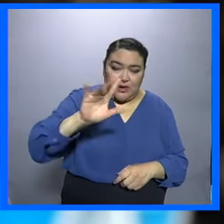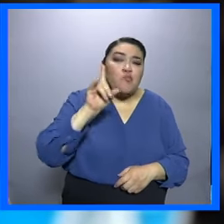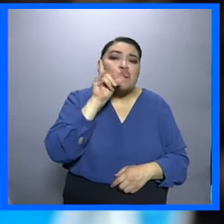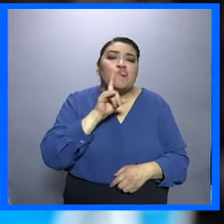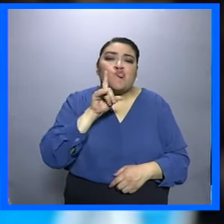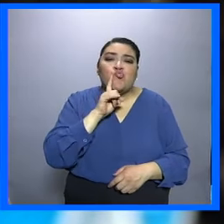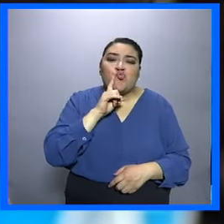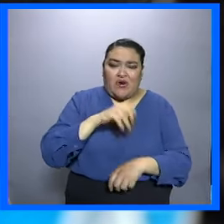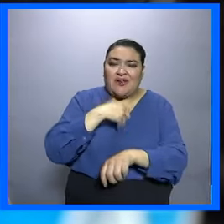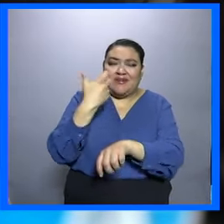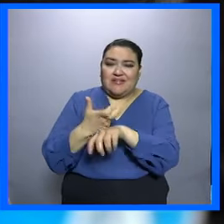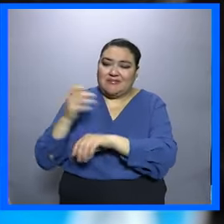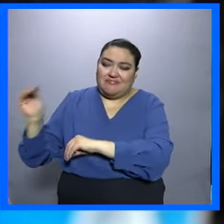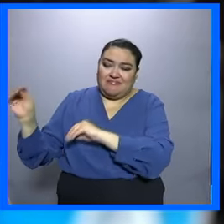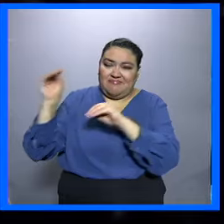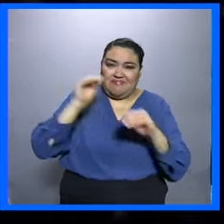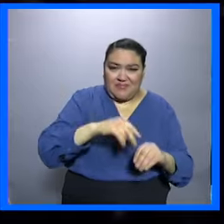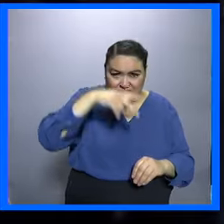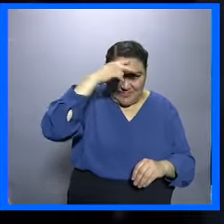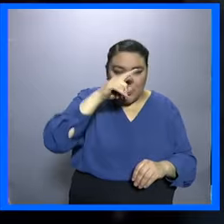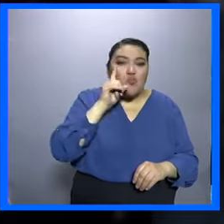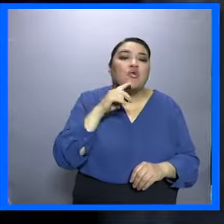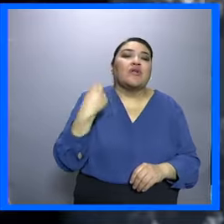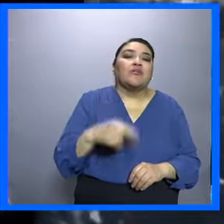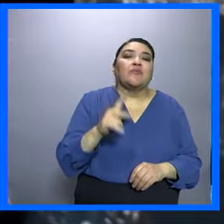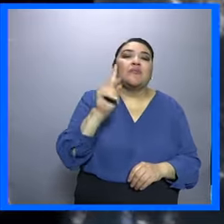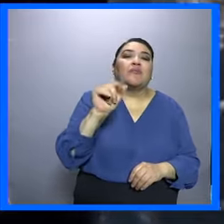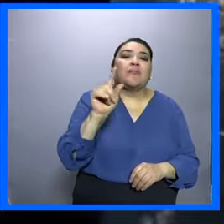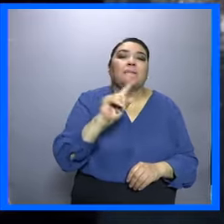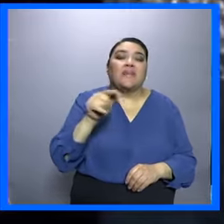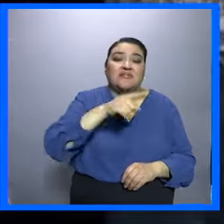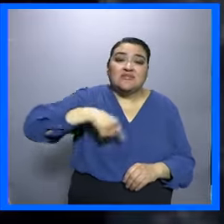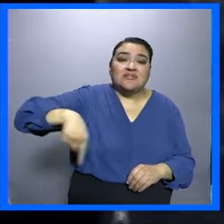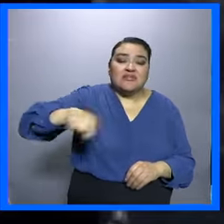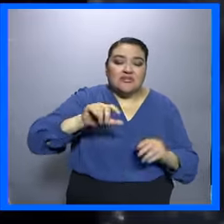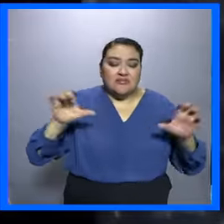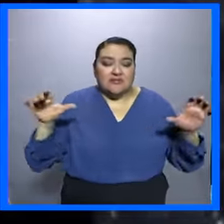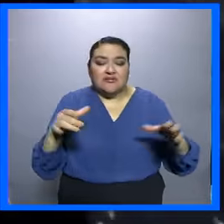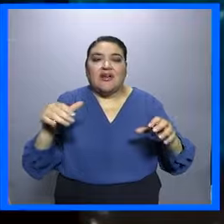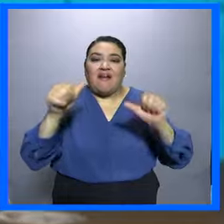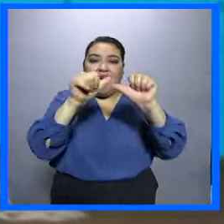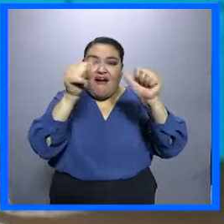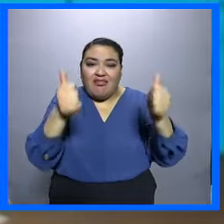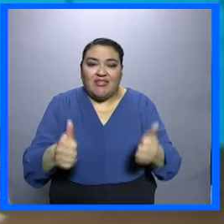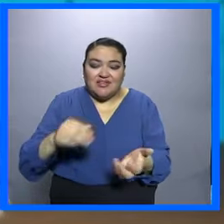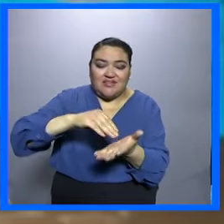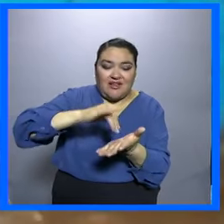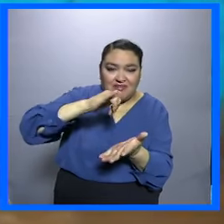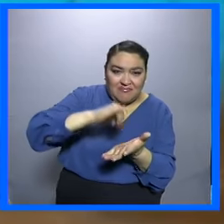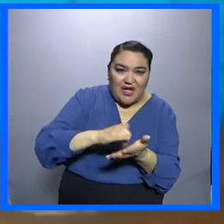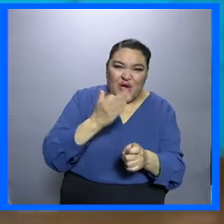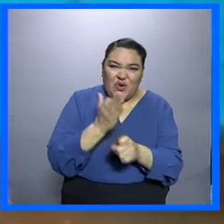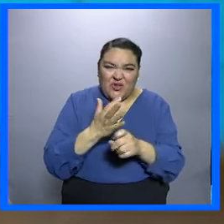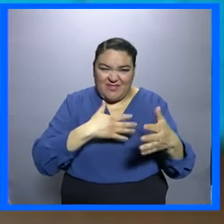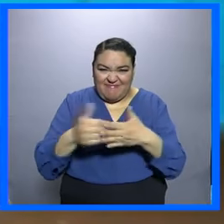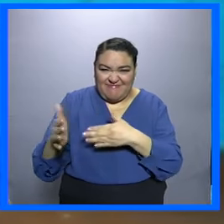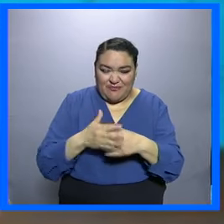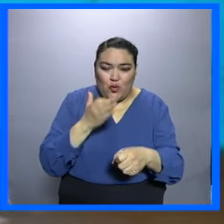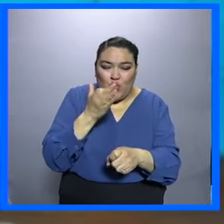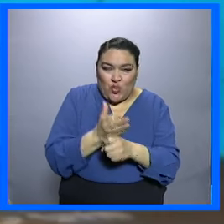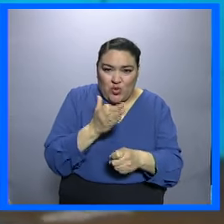estadounidense y nacionalizada mexicana Ámbar Paz, los leñateros se definen como un colectivo de artistas mayas contemporáneos que han encontrado en